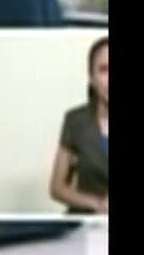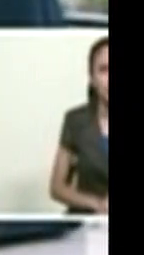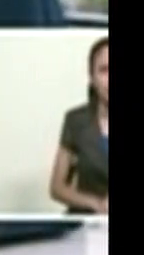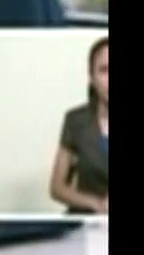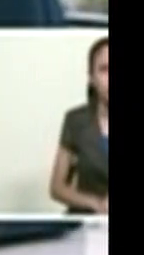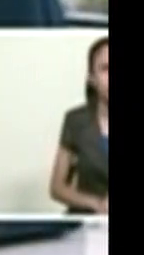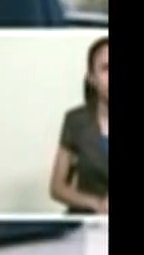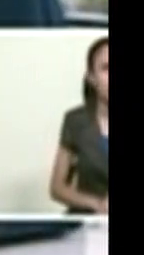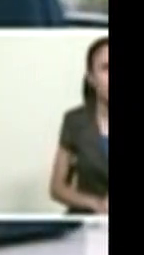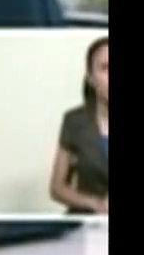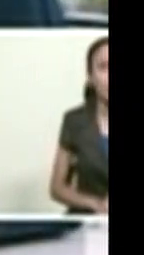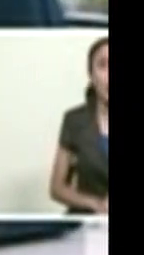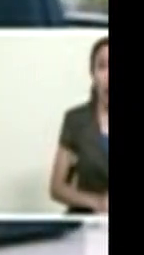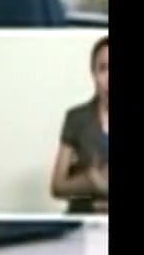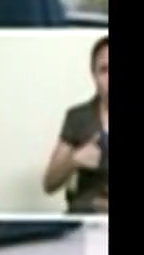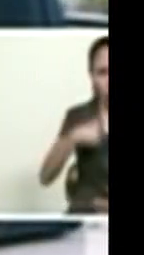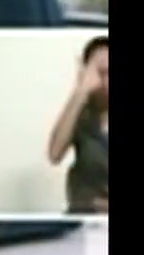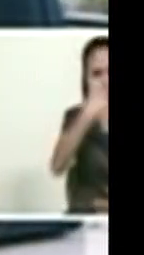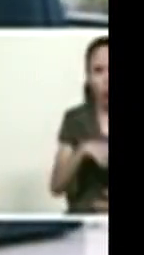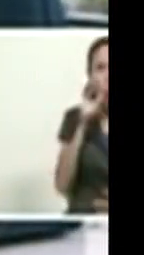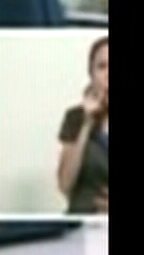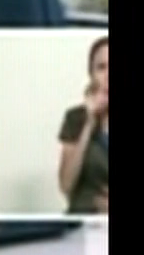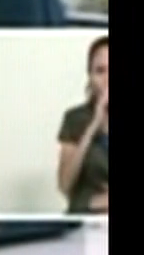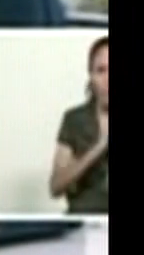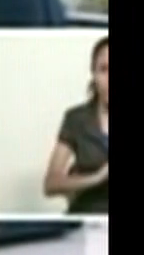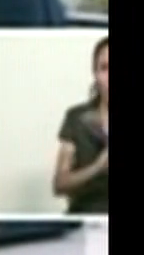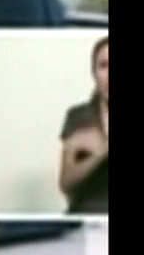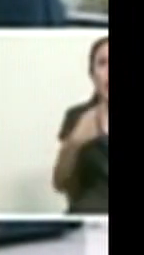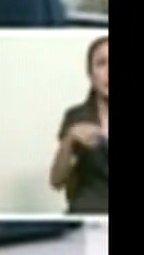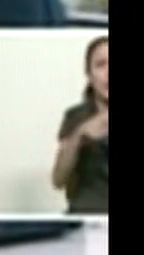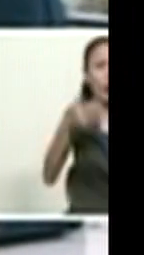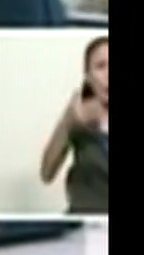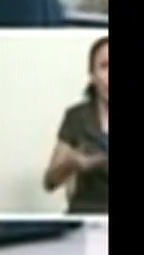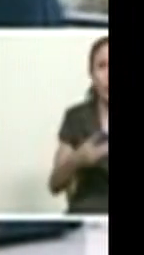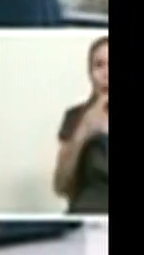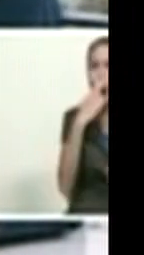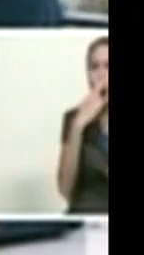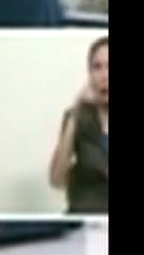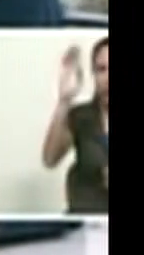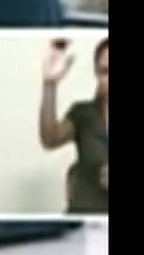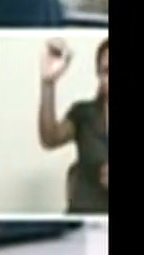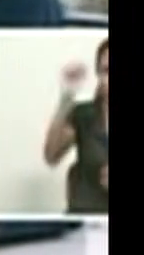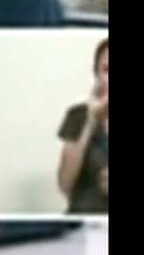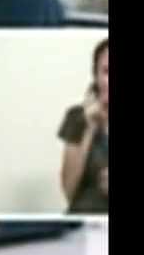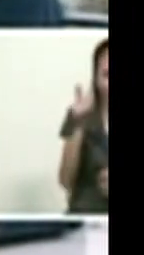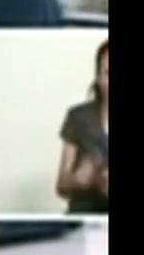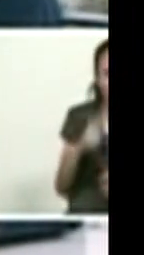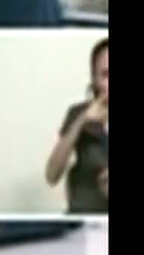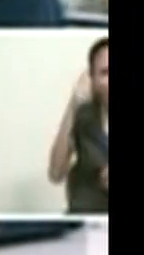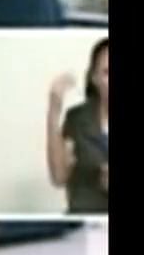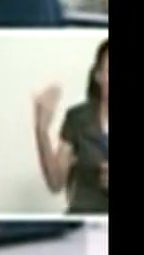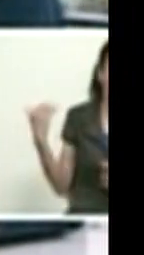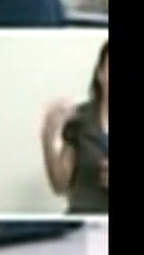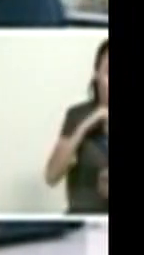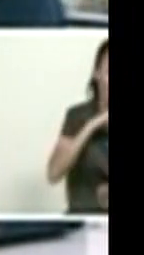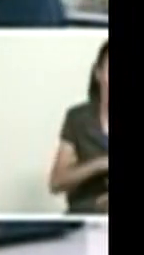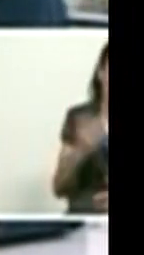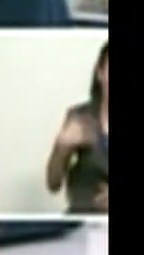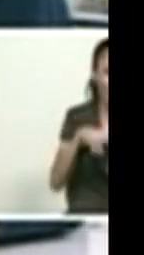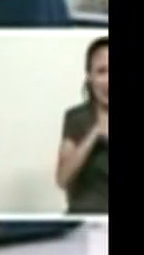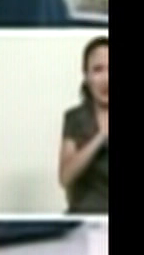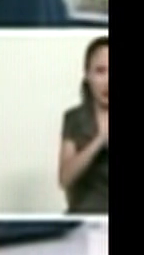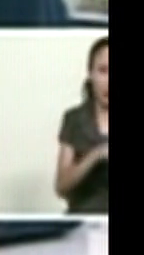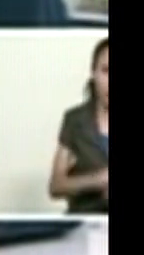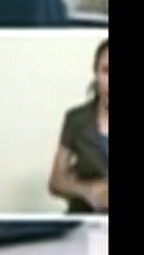que se dio su independencia nacional a cuba y el régimen estableció ya un modelo de dominación colonial moderna